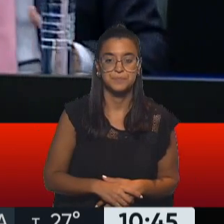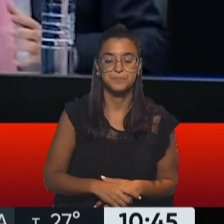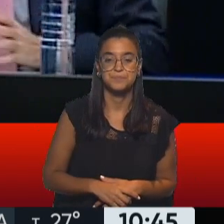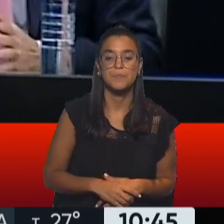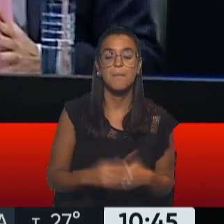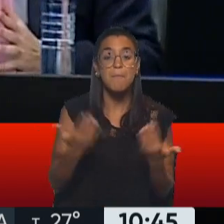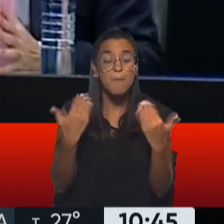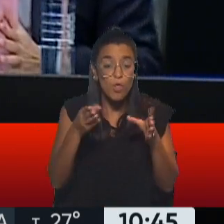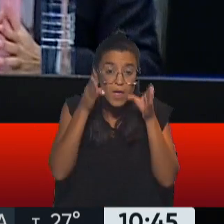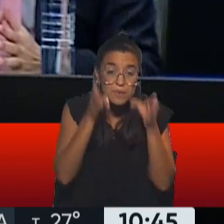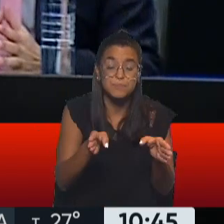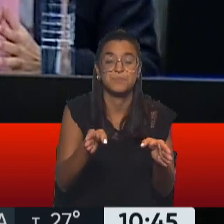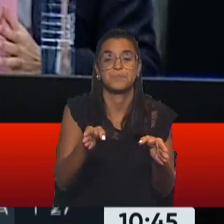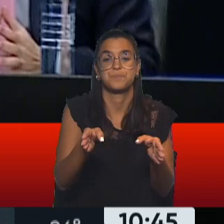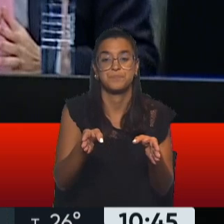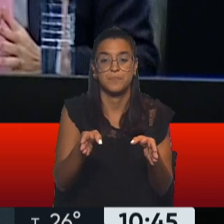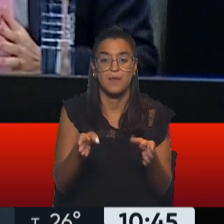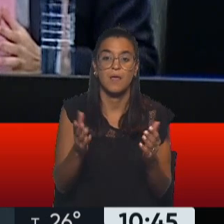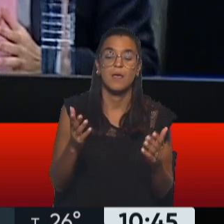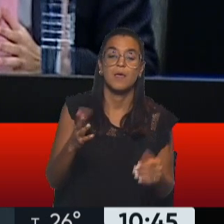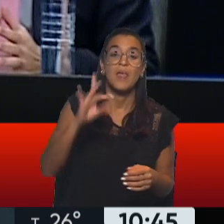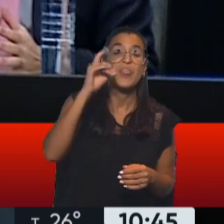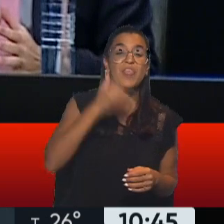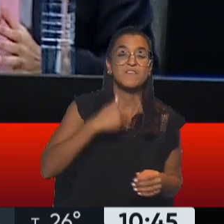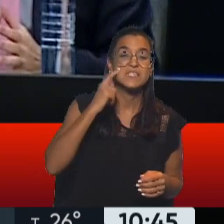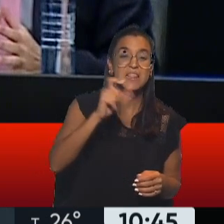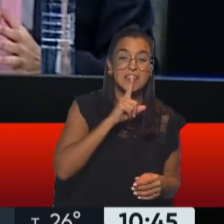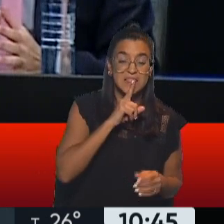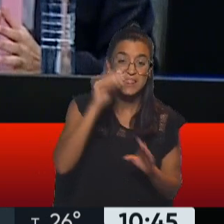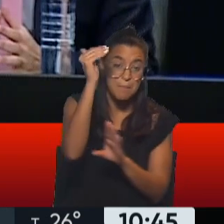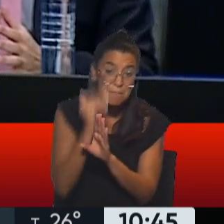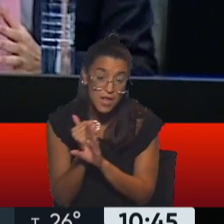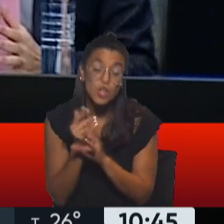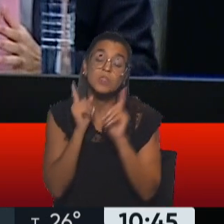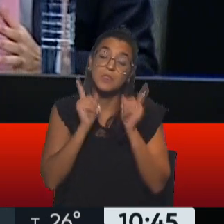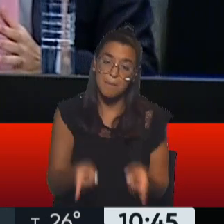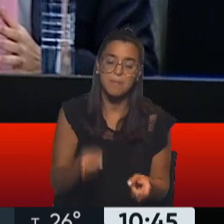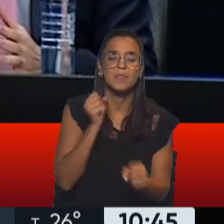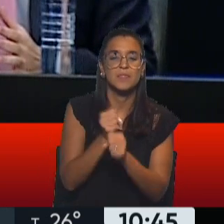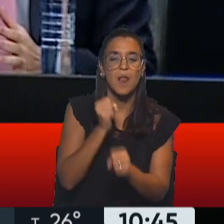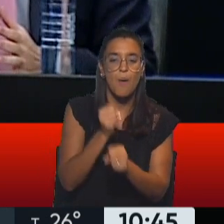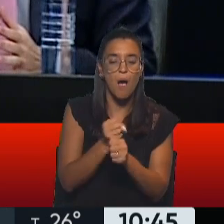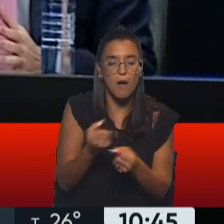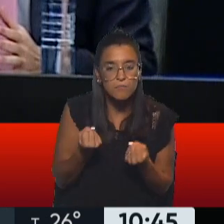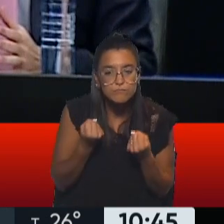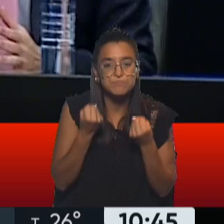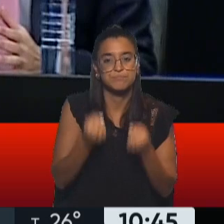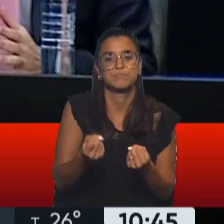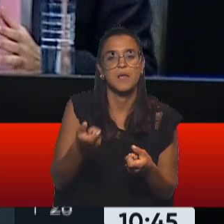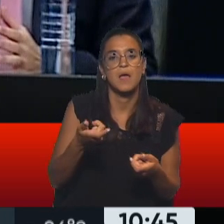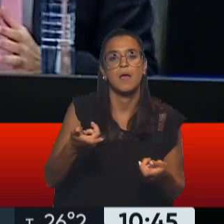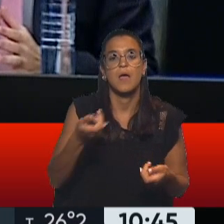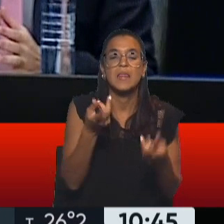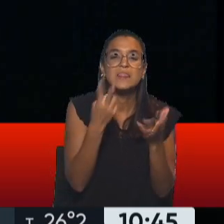Para poder apuntar a esta reducción gradual del déficit fiscal, también se trabajará en fortalecer la